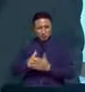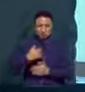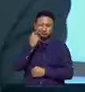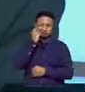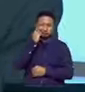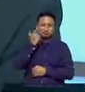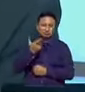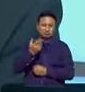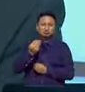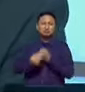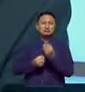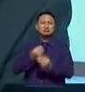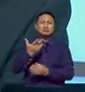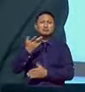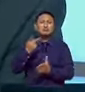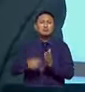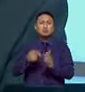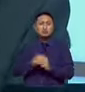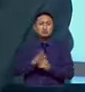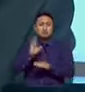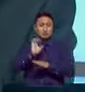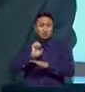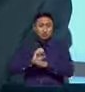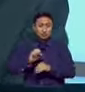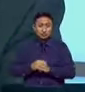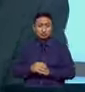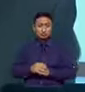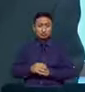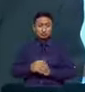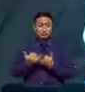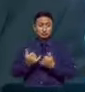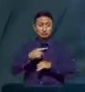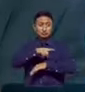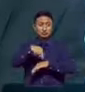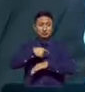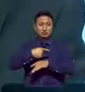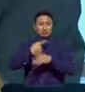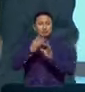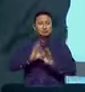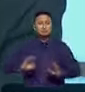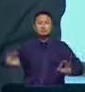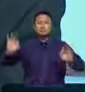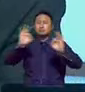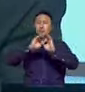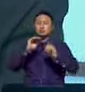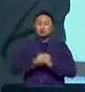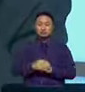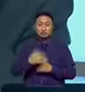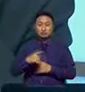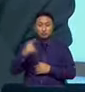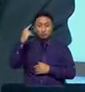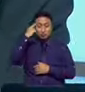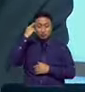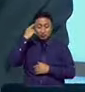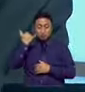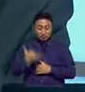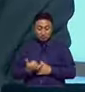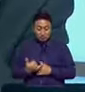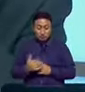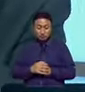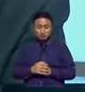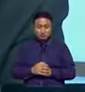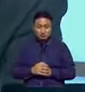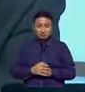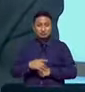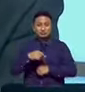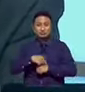cuestionado, ¿qué es lo que va a ocurrir con el país de futuro? Yo creo que estas horas son fundamentales, Gonzalo, porque creo que estamos en el momento en